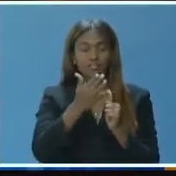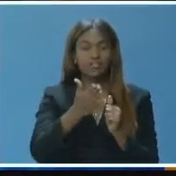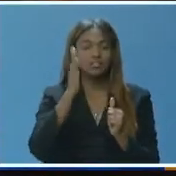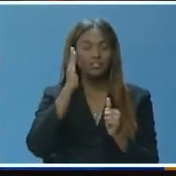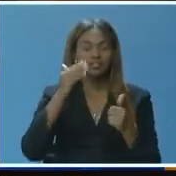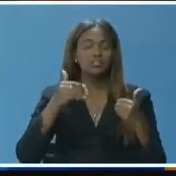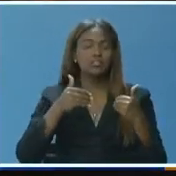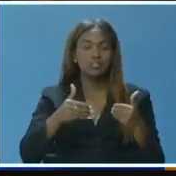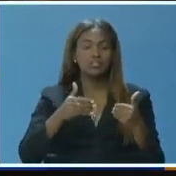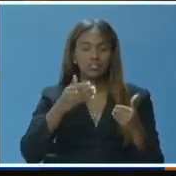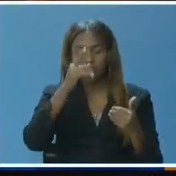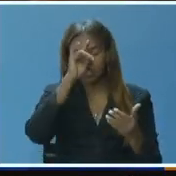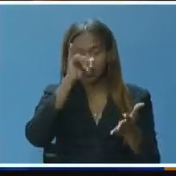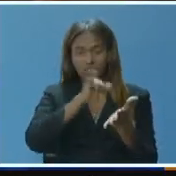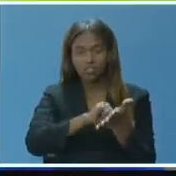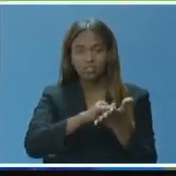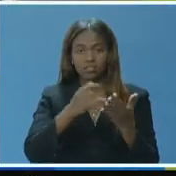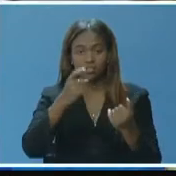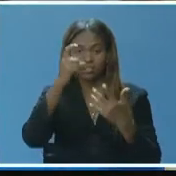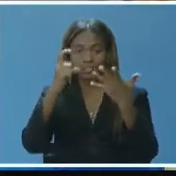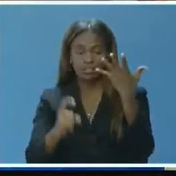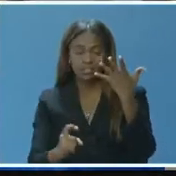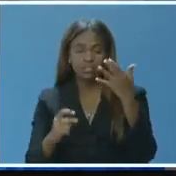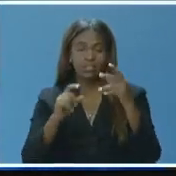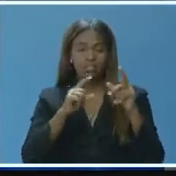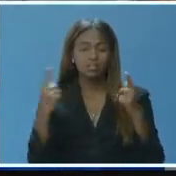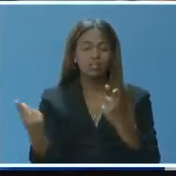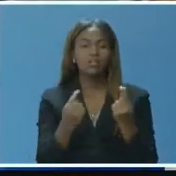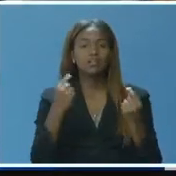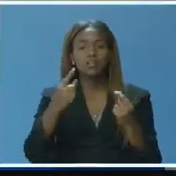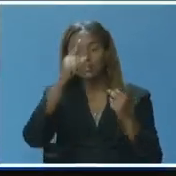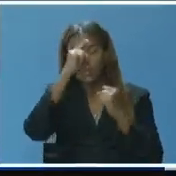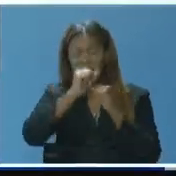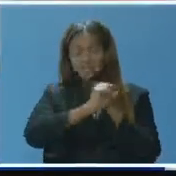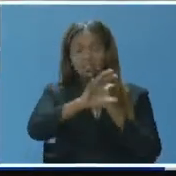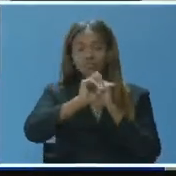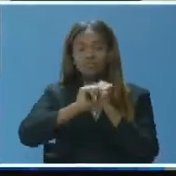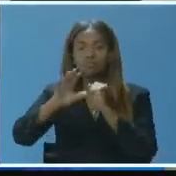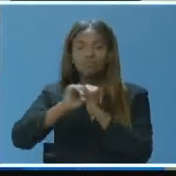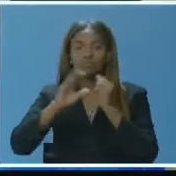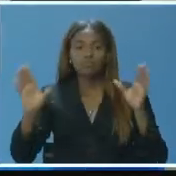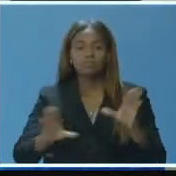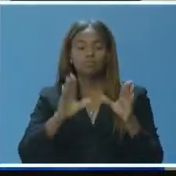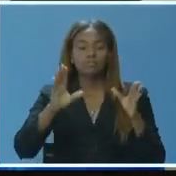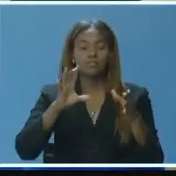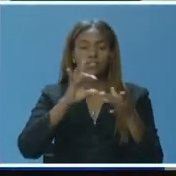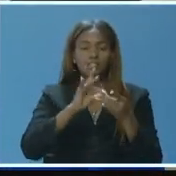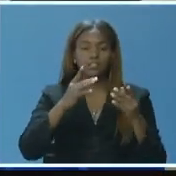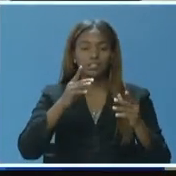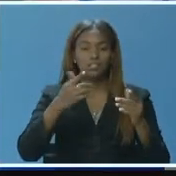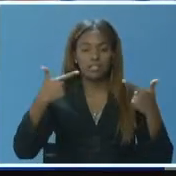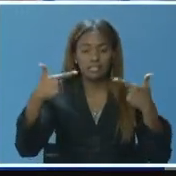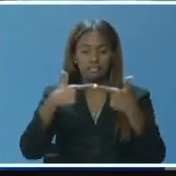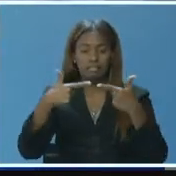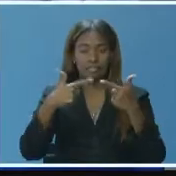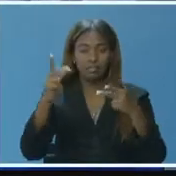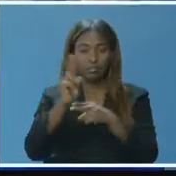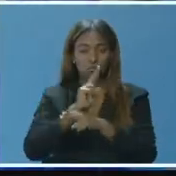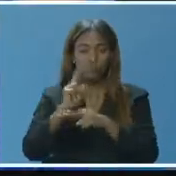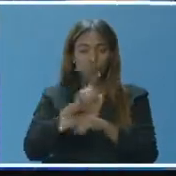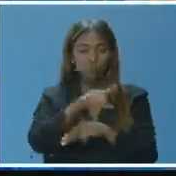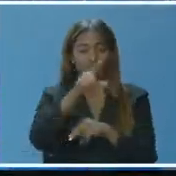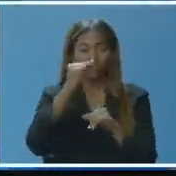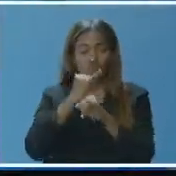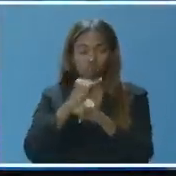publicaron conjuntamente una serie de directrices para promover una civilización del ciberespacio, instando a los